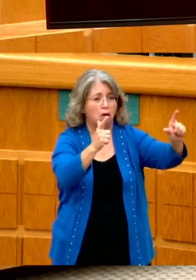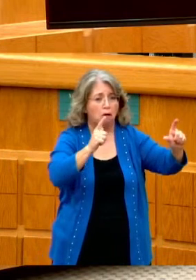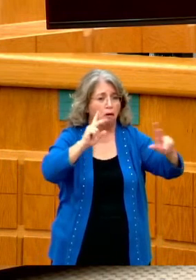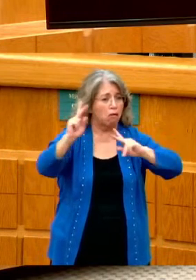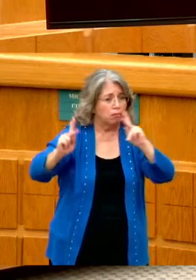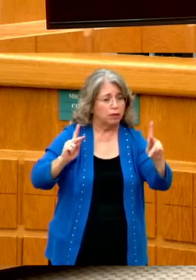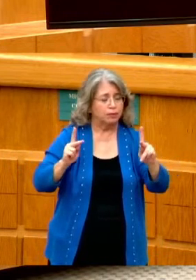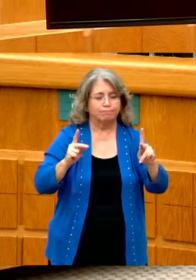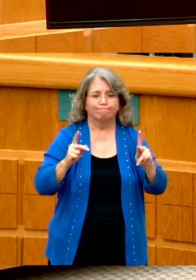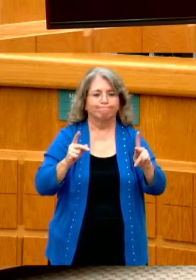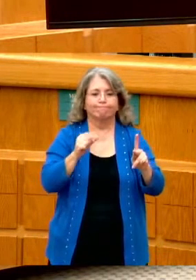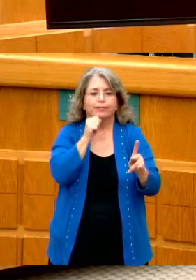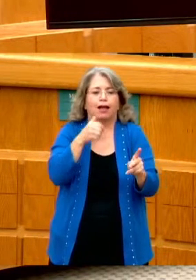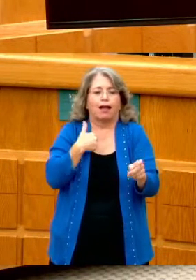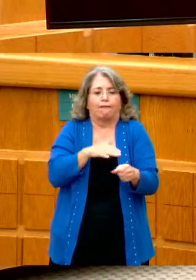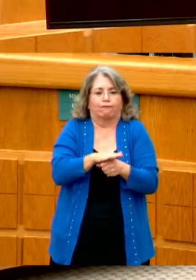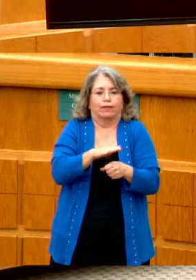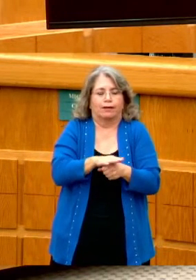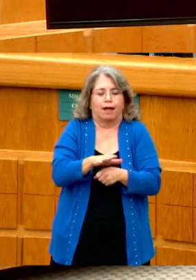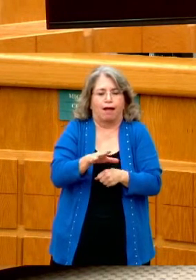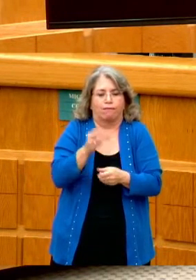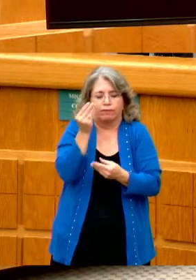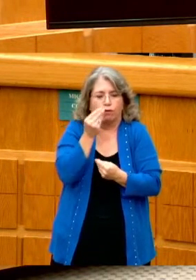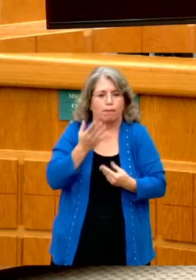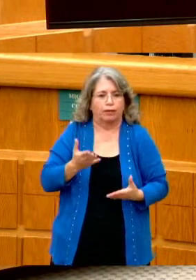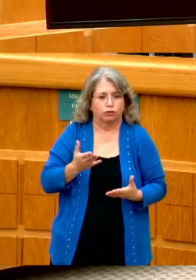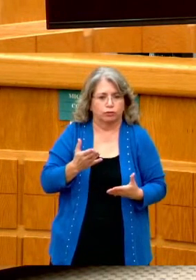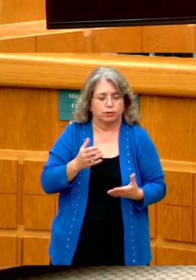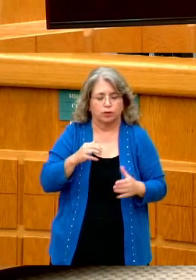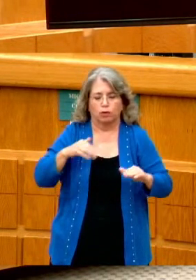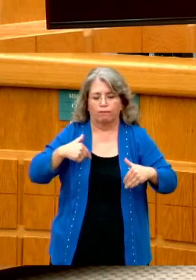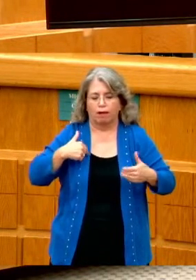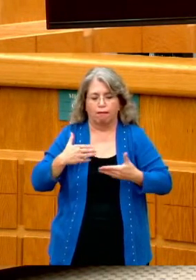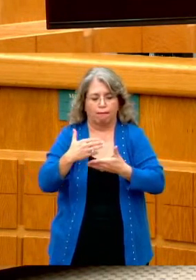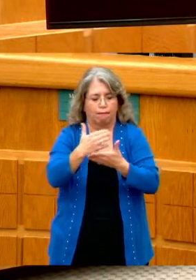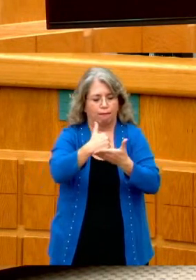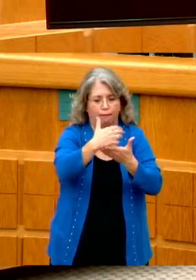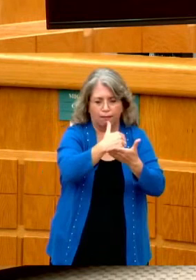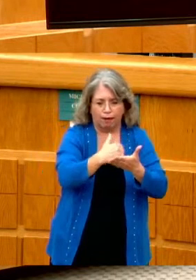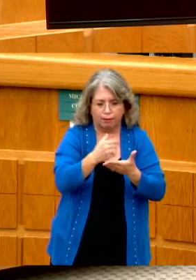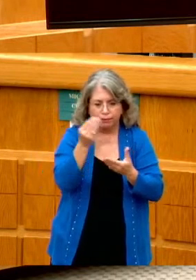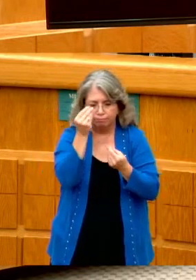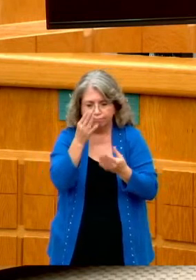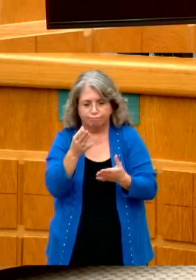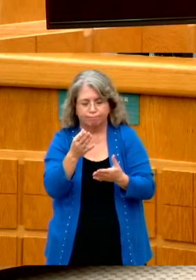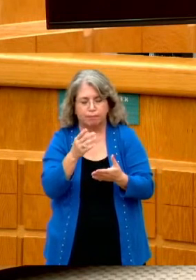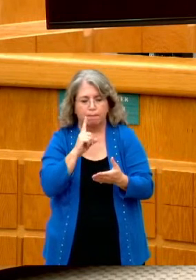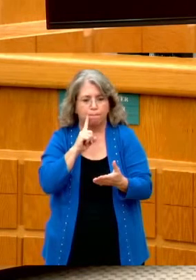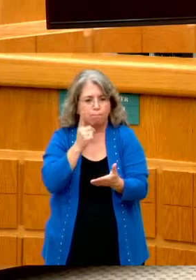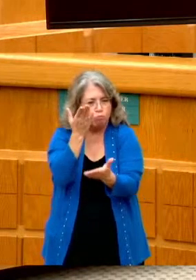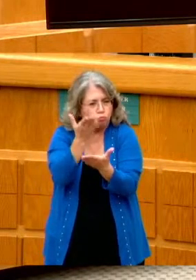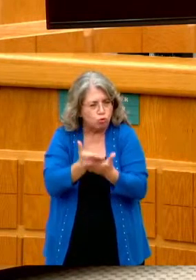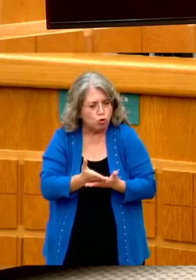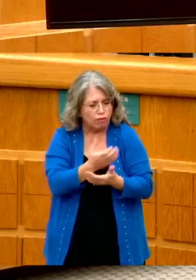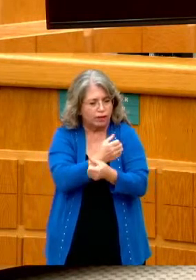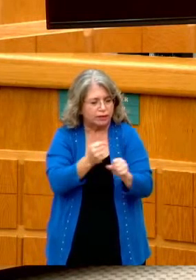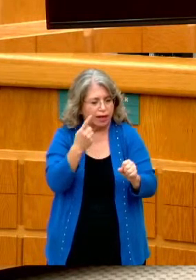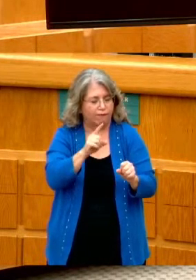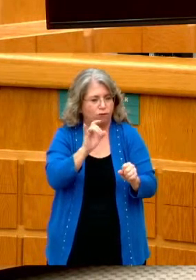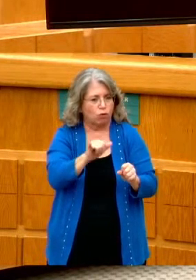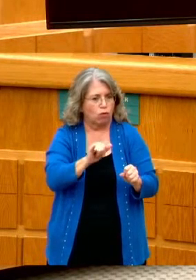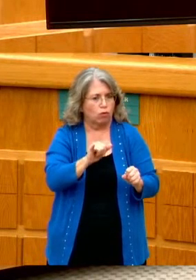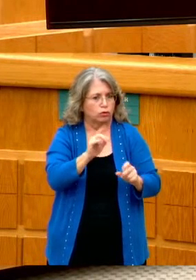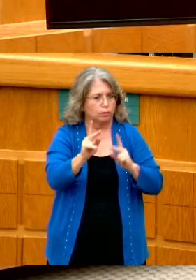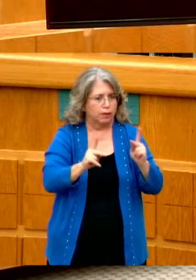data is still not sufficient, nor has it been collected to prove its safety in this particular population. Getting